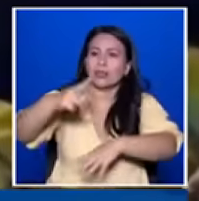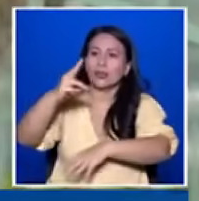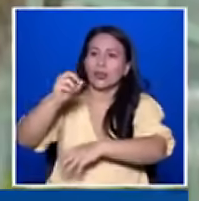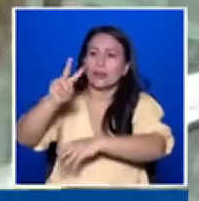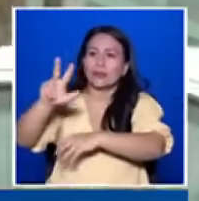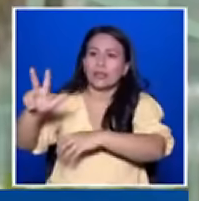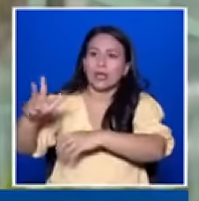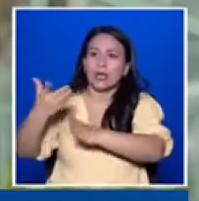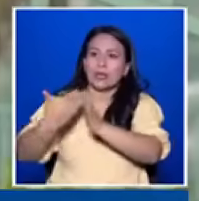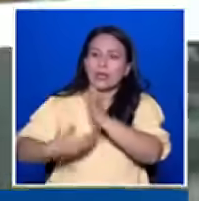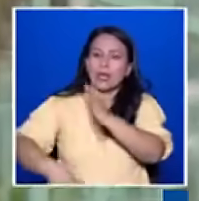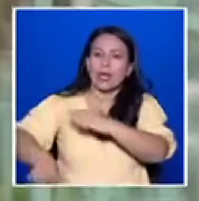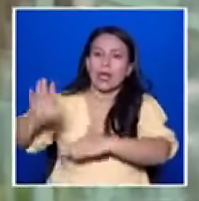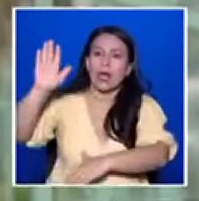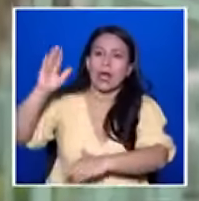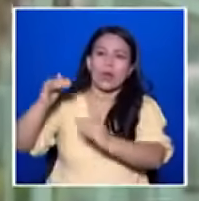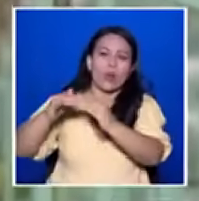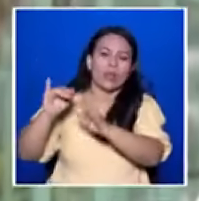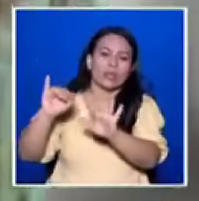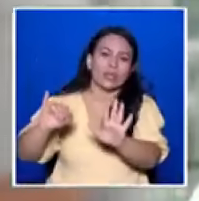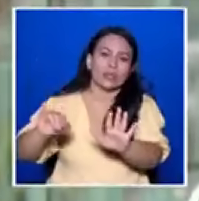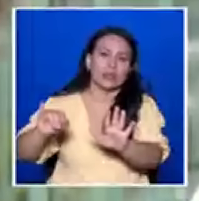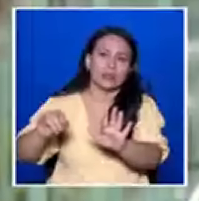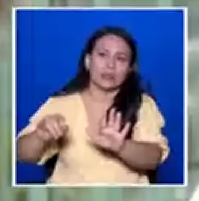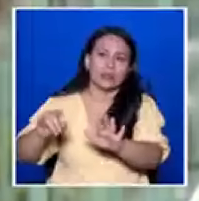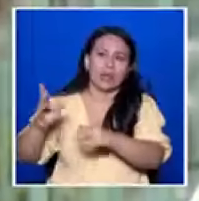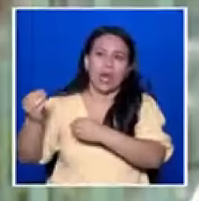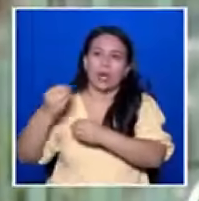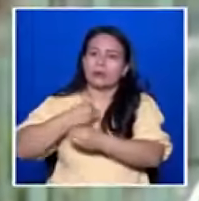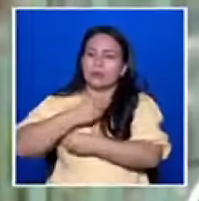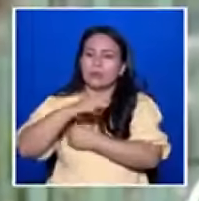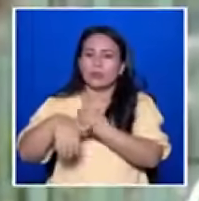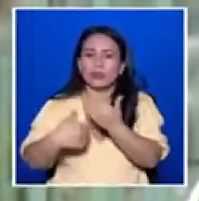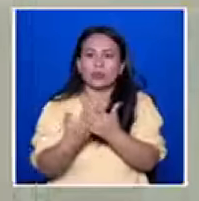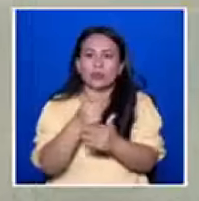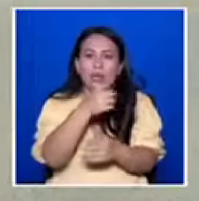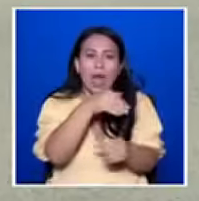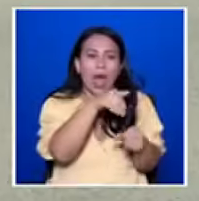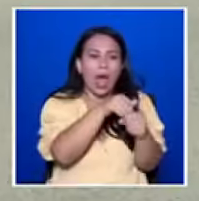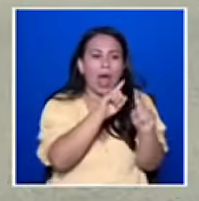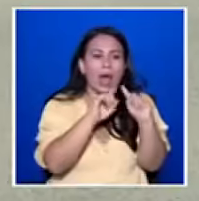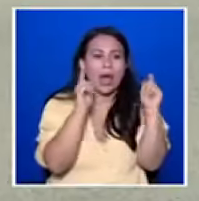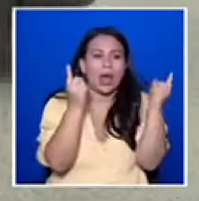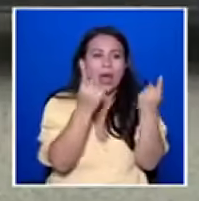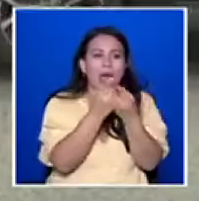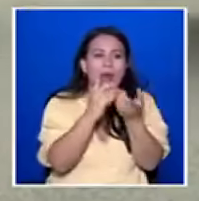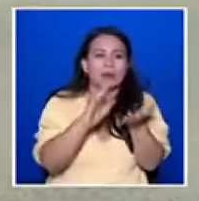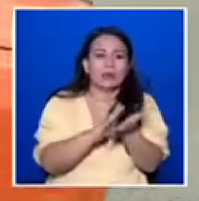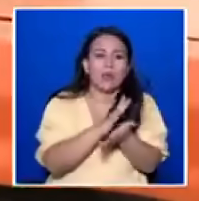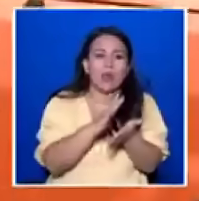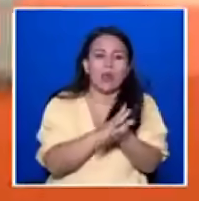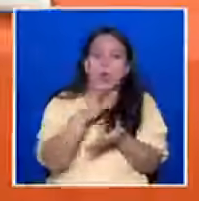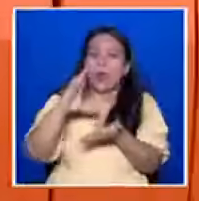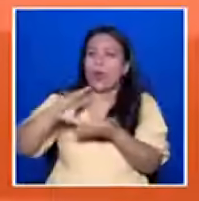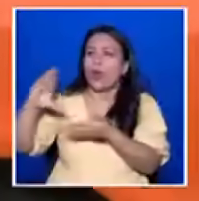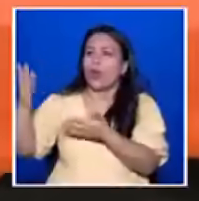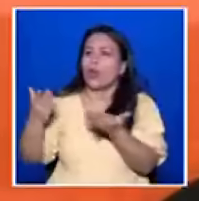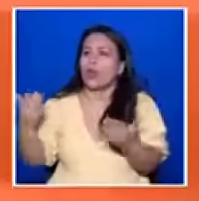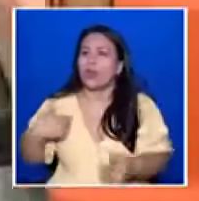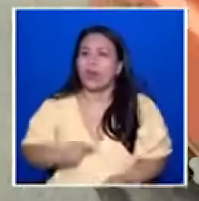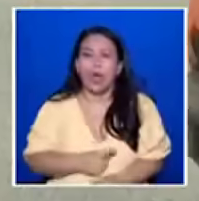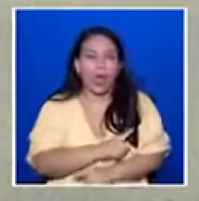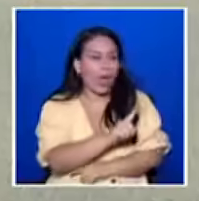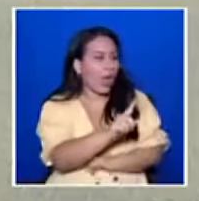2023, la cifra sería similar. La mayoría de reportes han ocurrido en los alrededores de escuelas y colegios, donde los